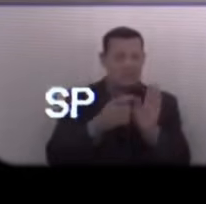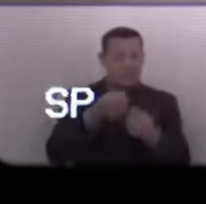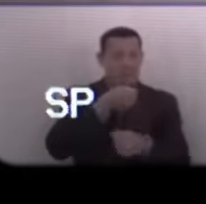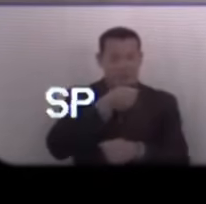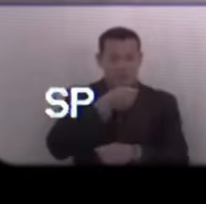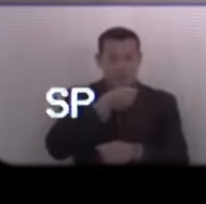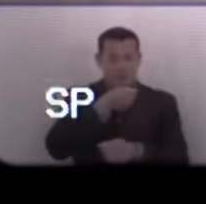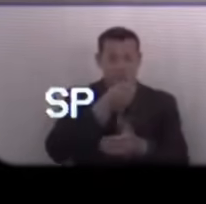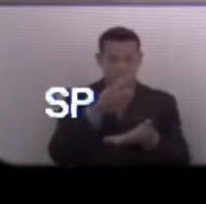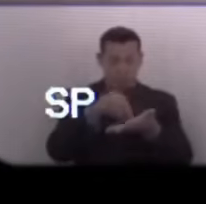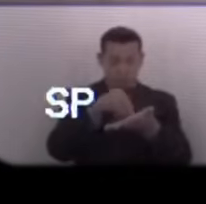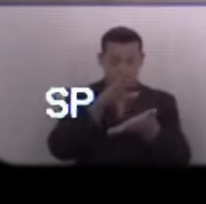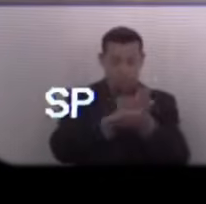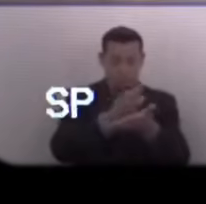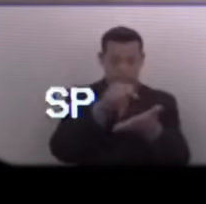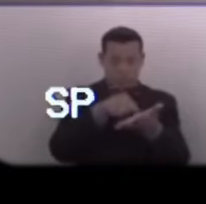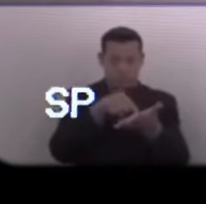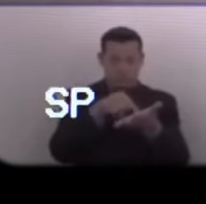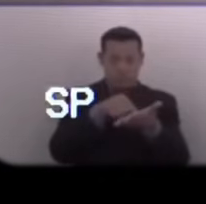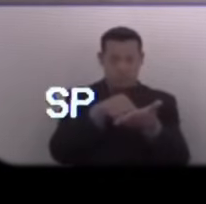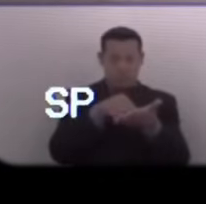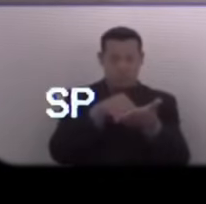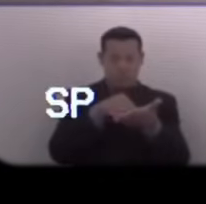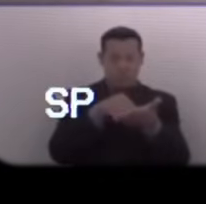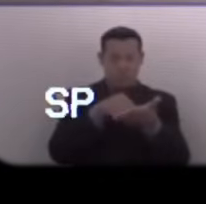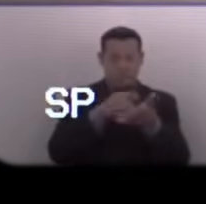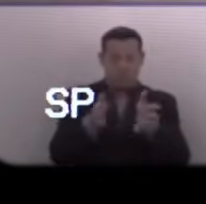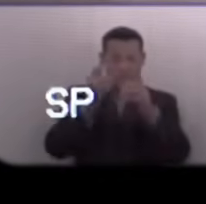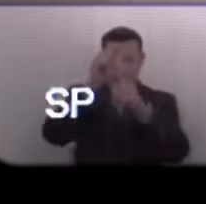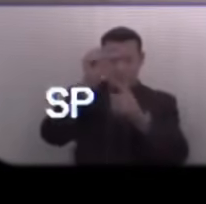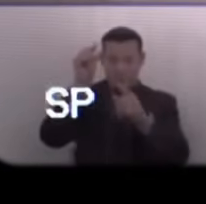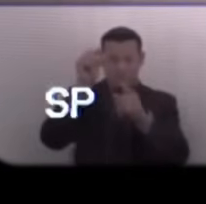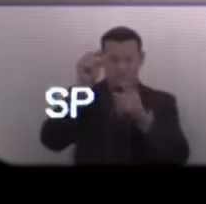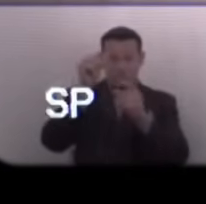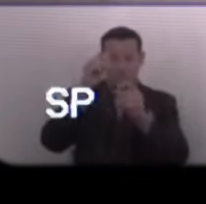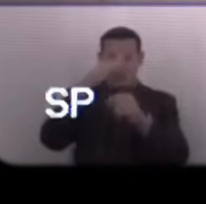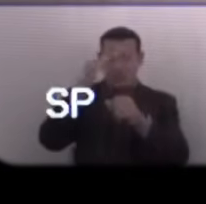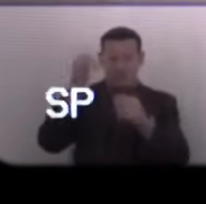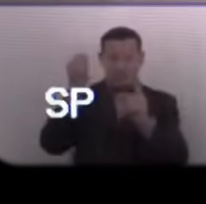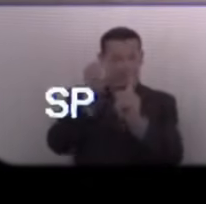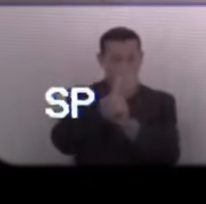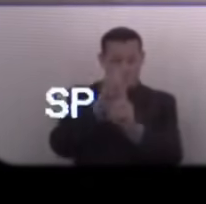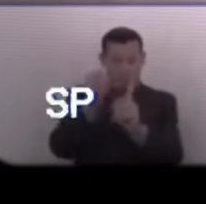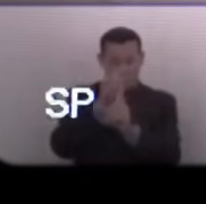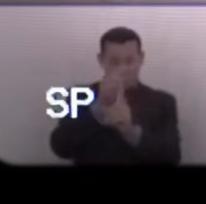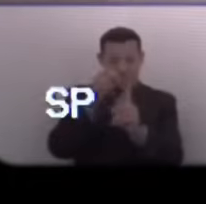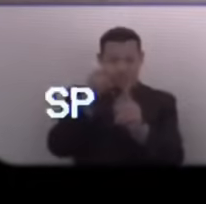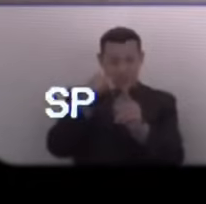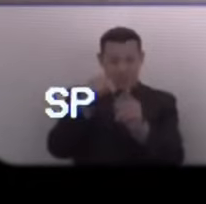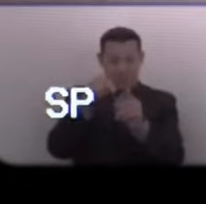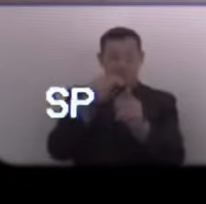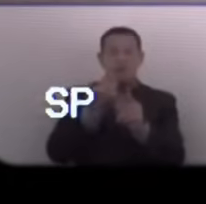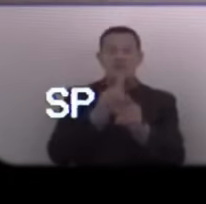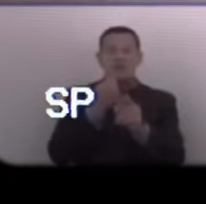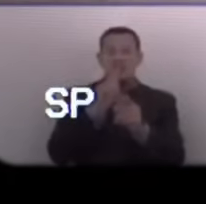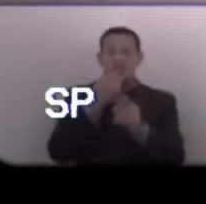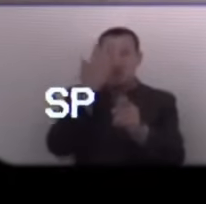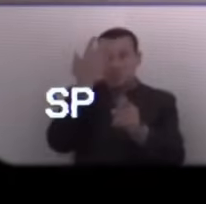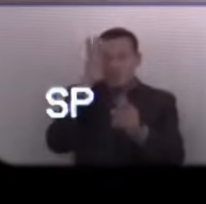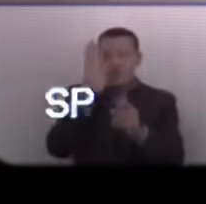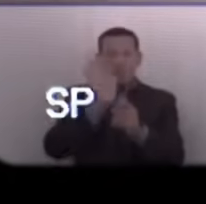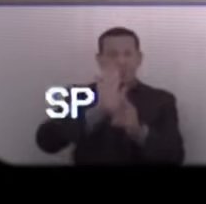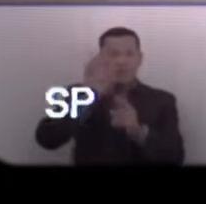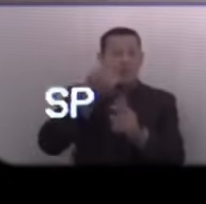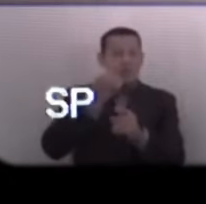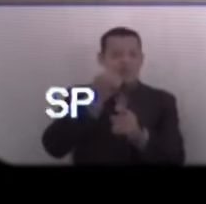datos que están en la mesa interinstitucional del Observatorio Nacional de Violencia. Por si hay diputados que nunca los han visto,